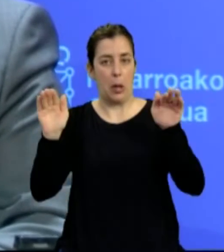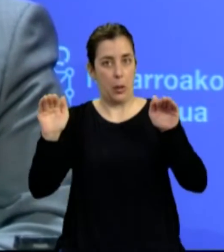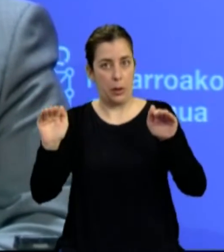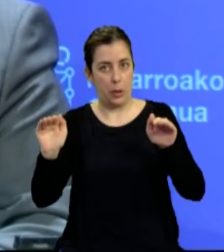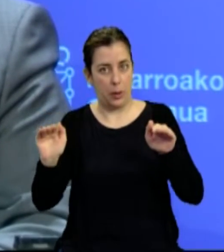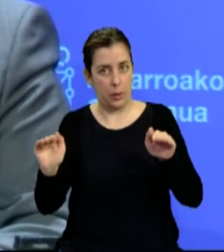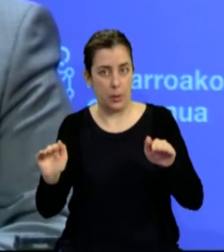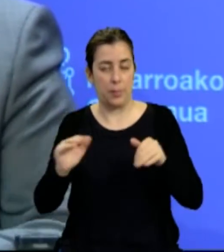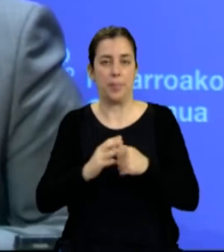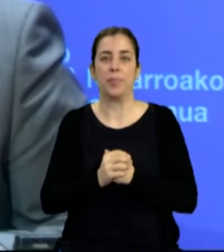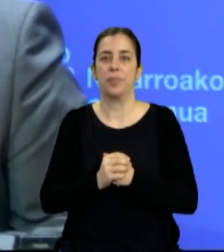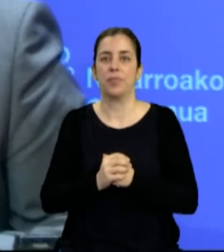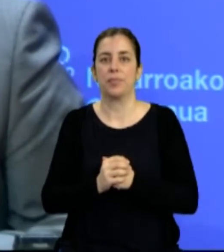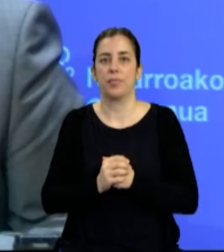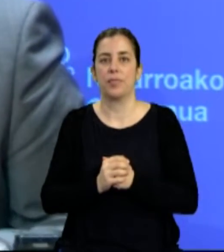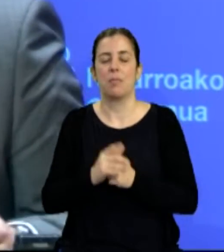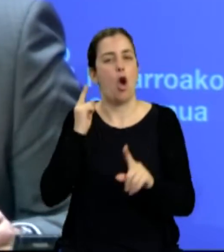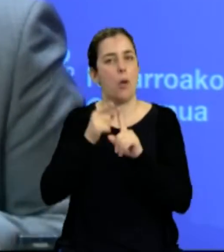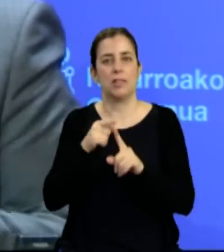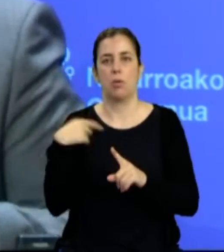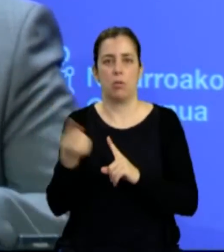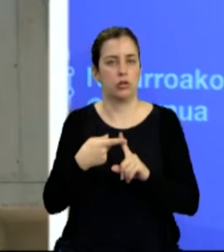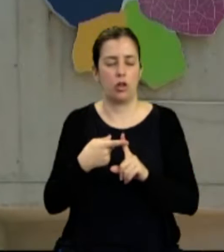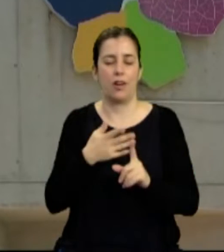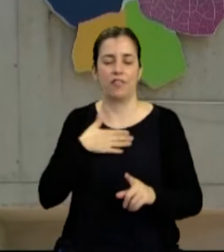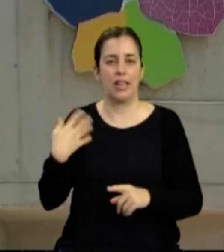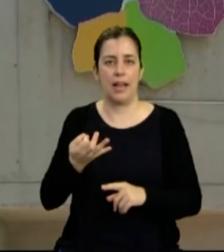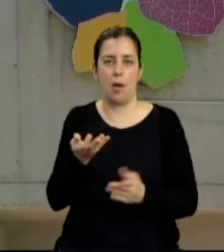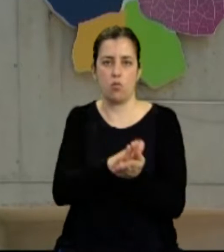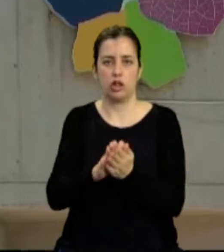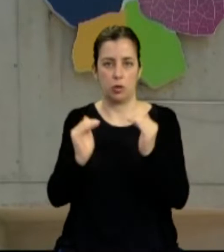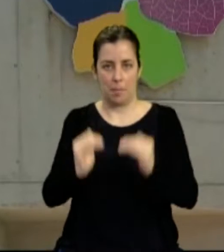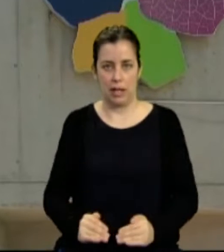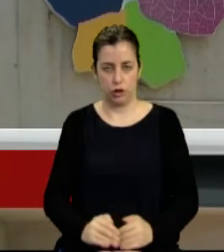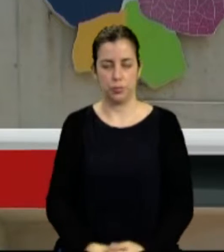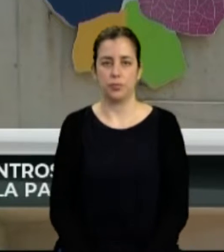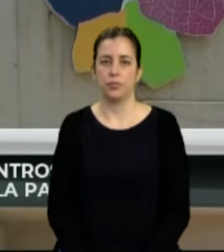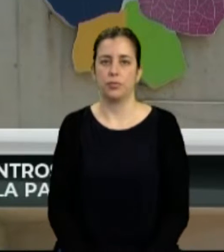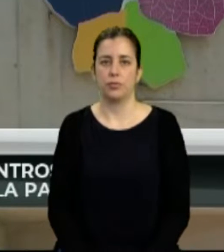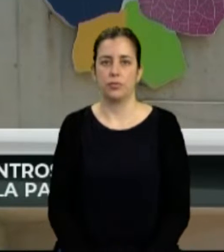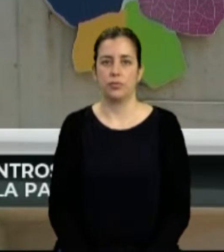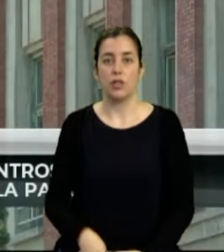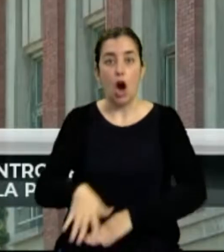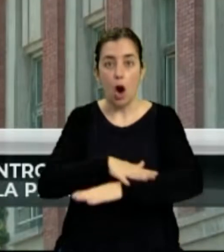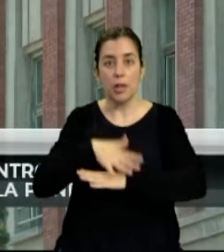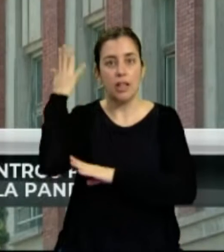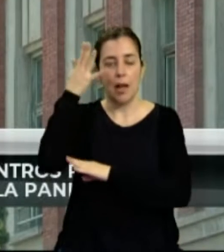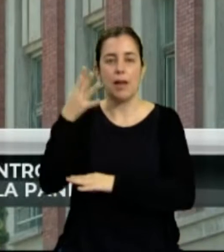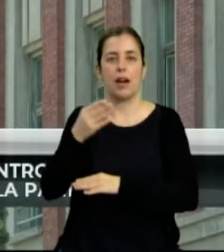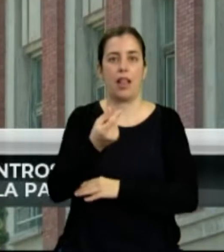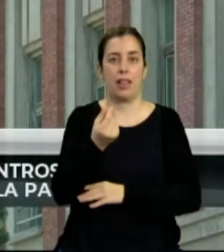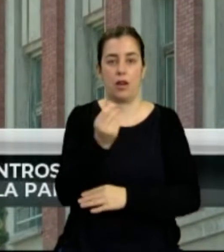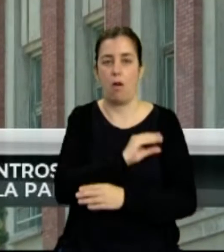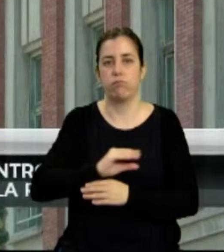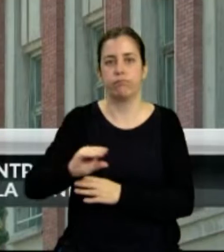existan más fallecimientos. Y hoy hemos sabido también que el Gobierno de Navarra ha transferido 2,5 millones de